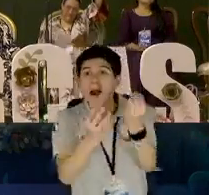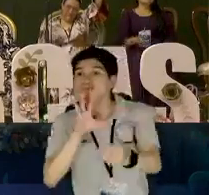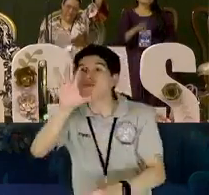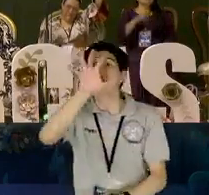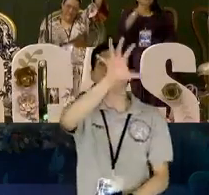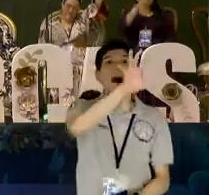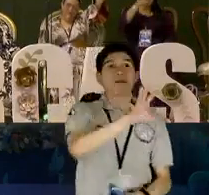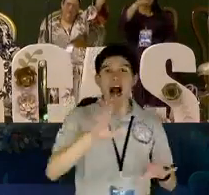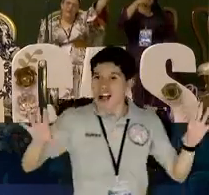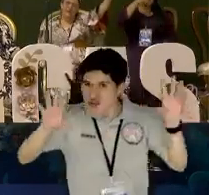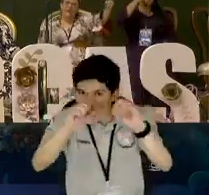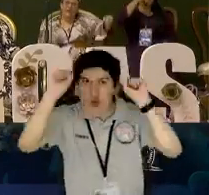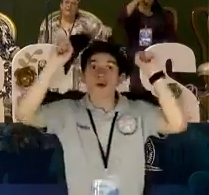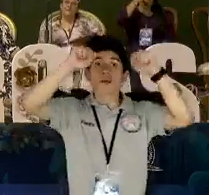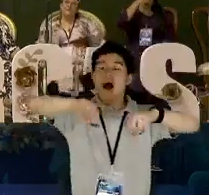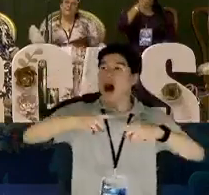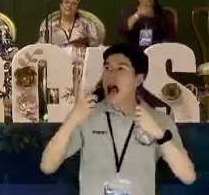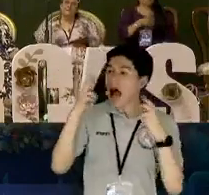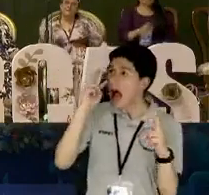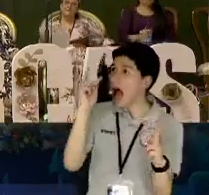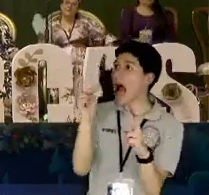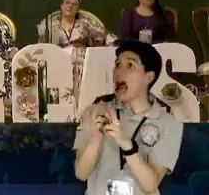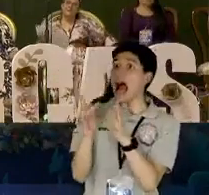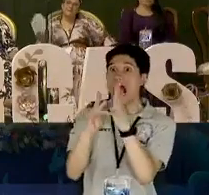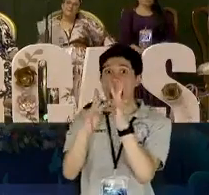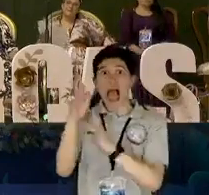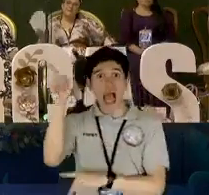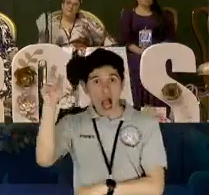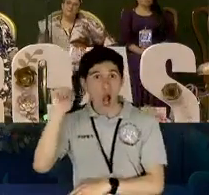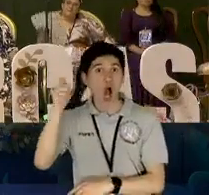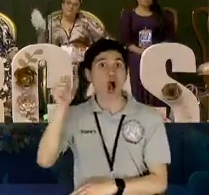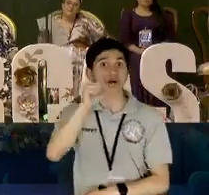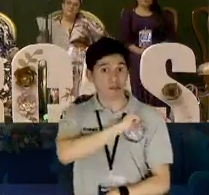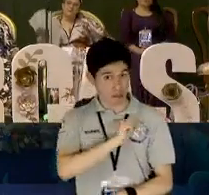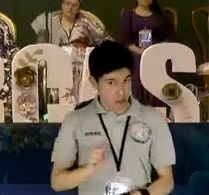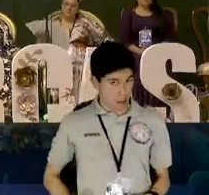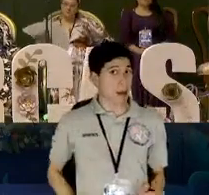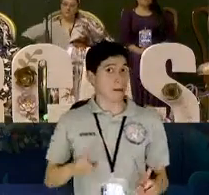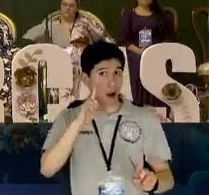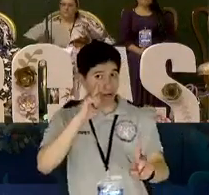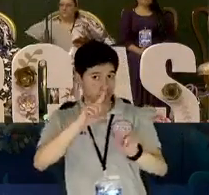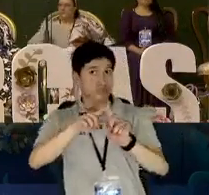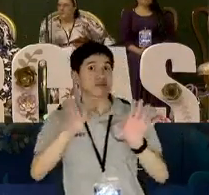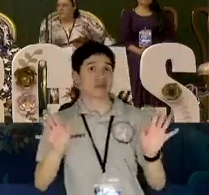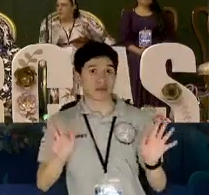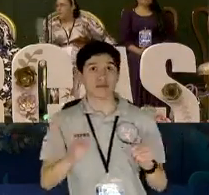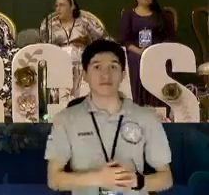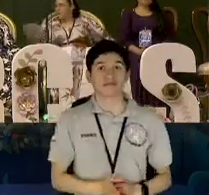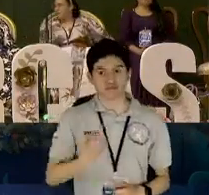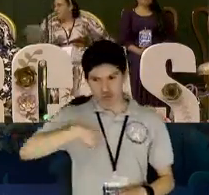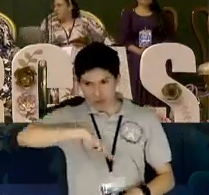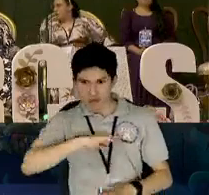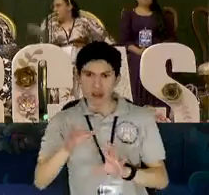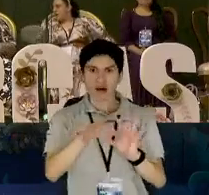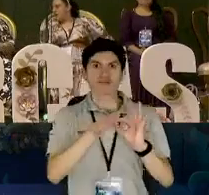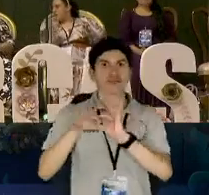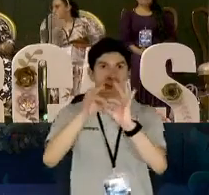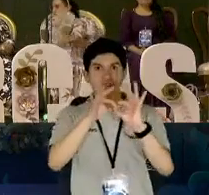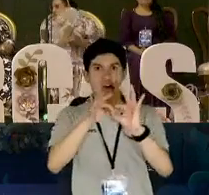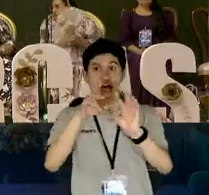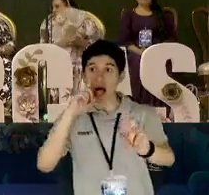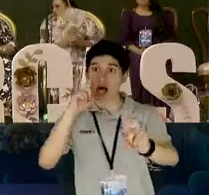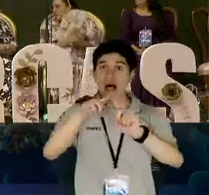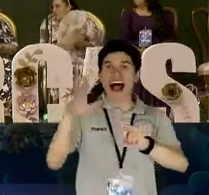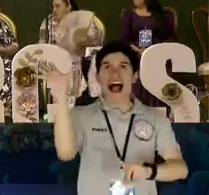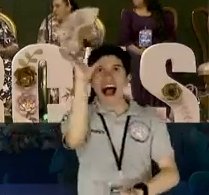Señor. Ese es el propósito. Cuando tenemos unidad, tenemos claro también el propósito